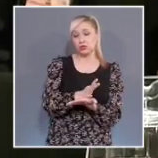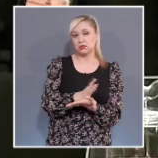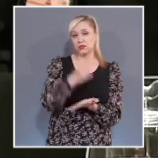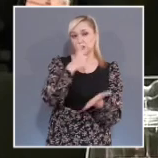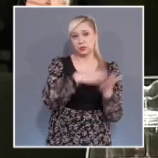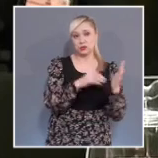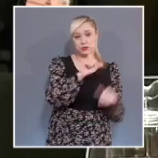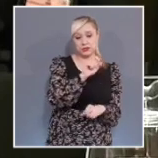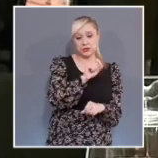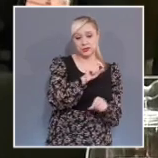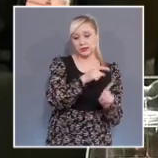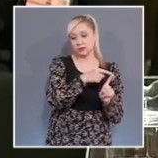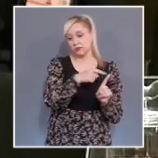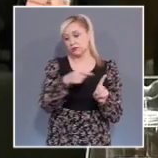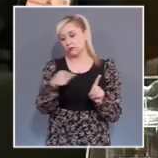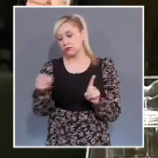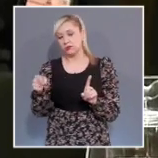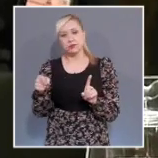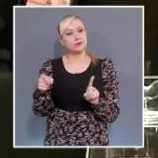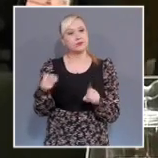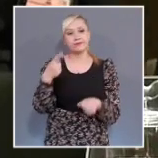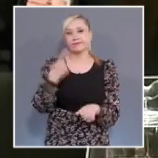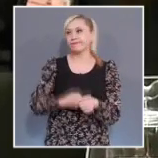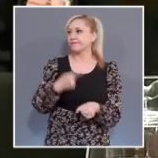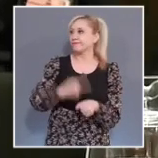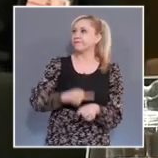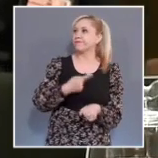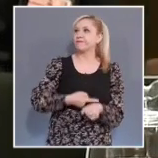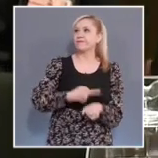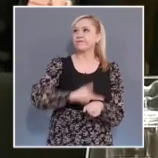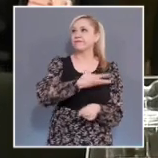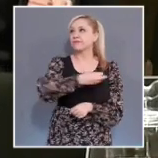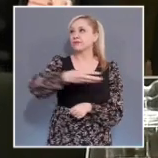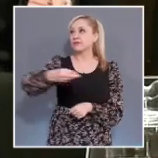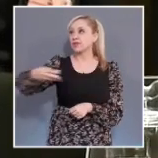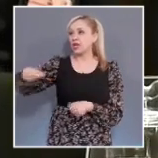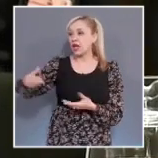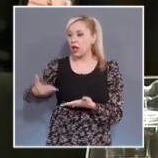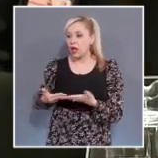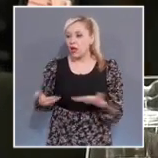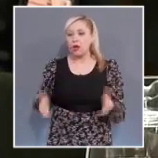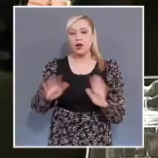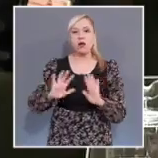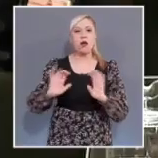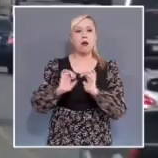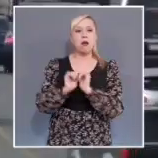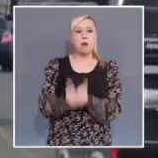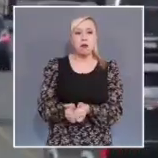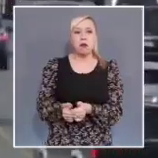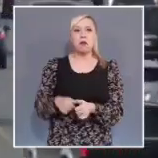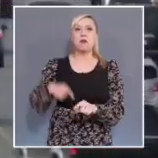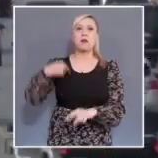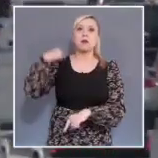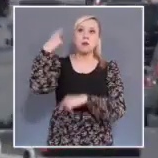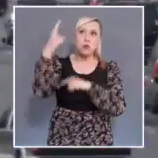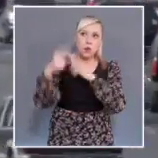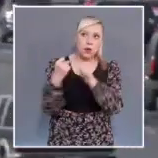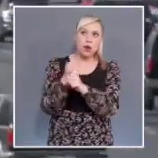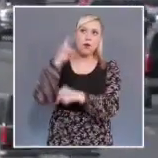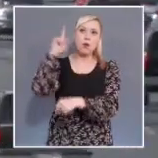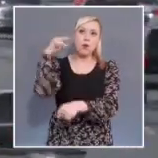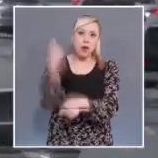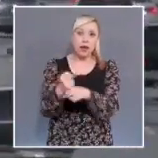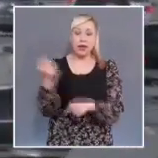una enfermedad endémica que nos afecta como región y sobre la que es prioritario trabajar. El titular